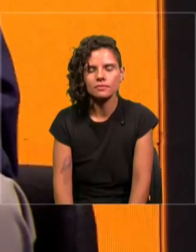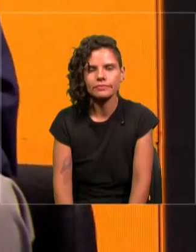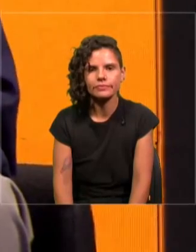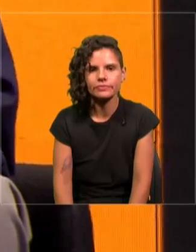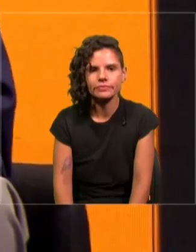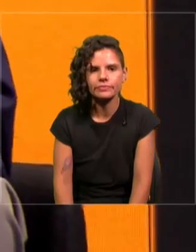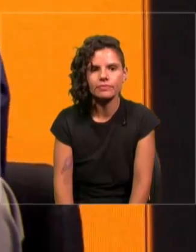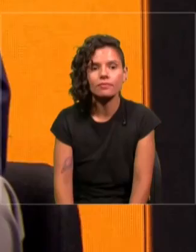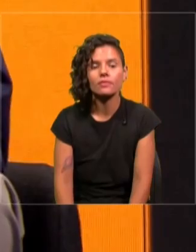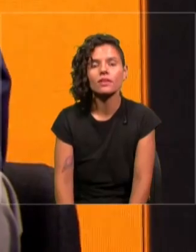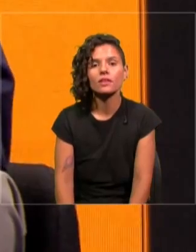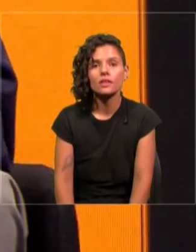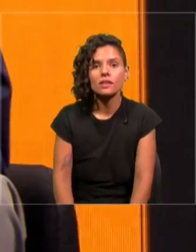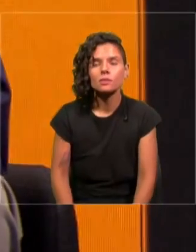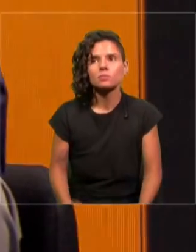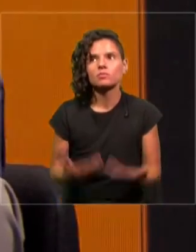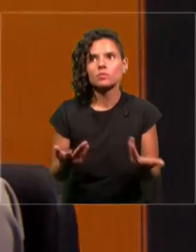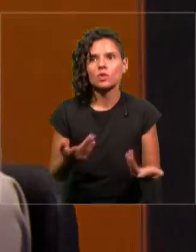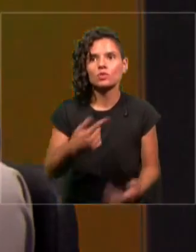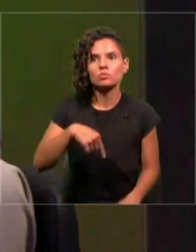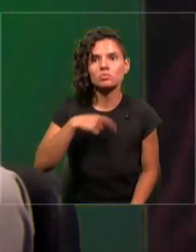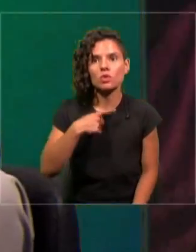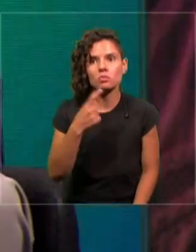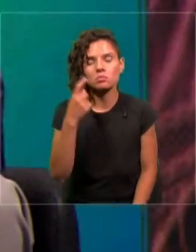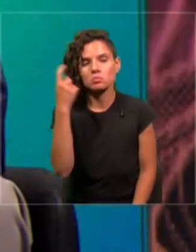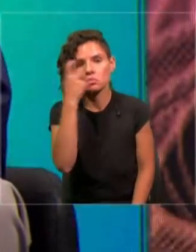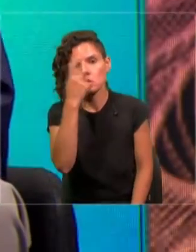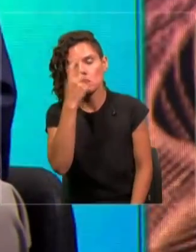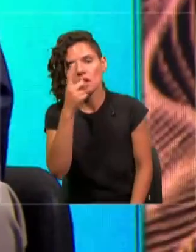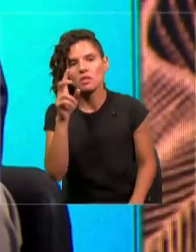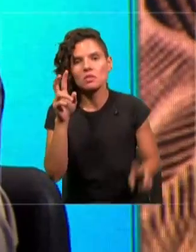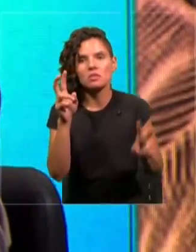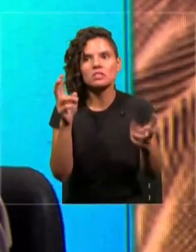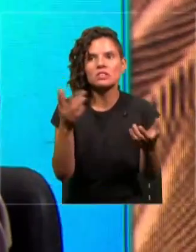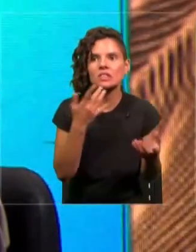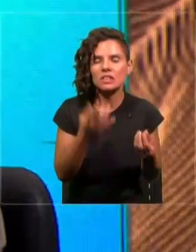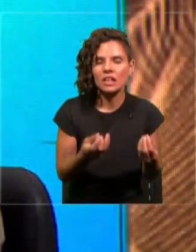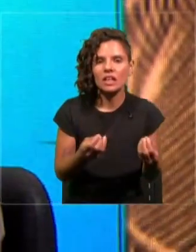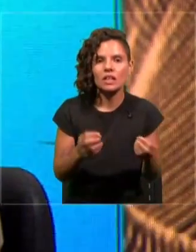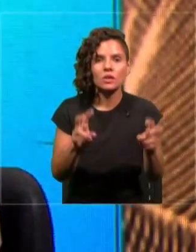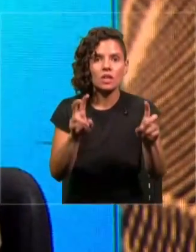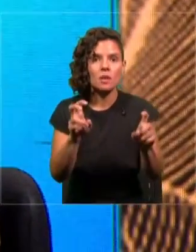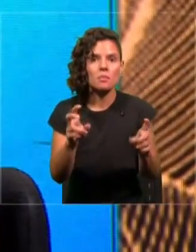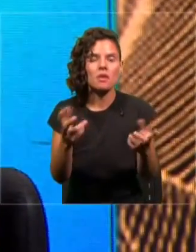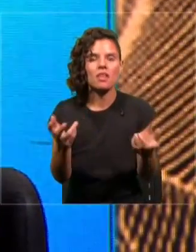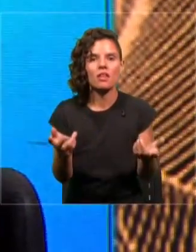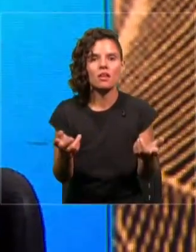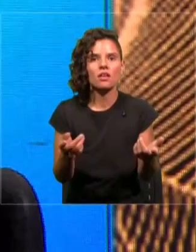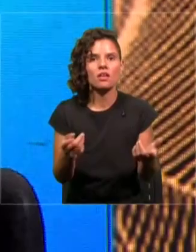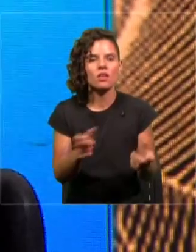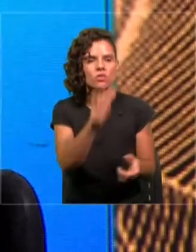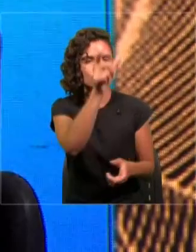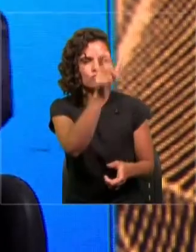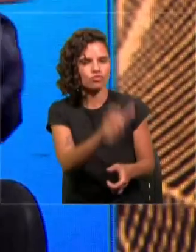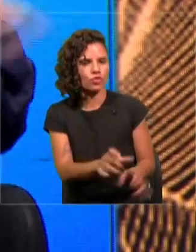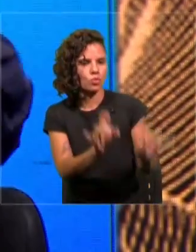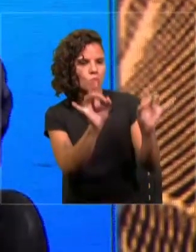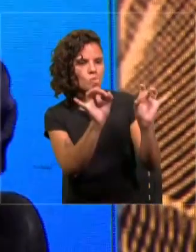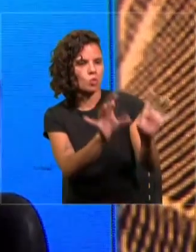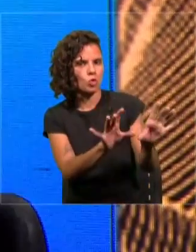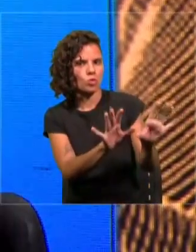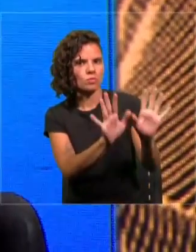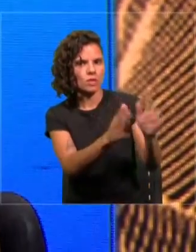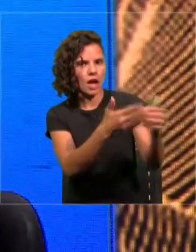Bueno, si el tema que nos preocupa en este momento es diversidad, hablando de cosas